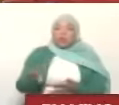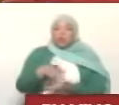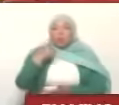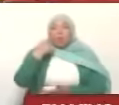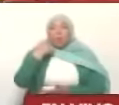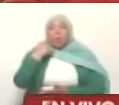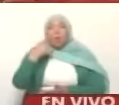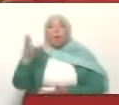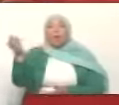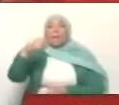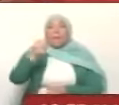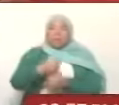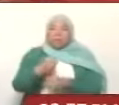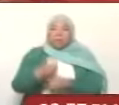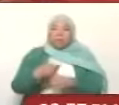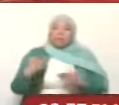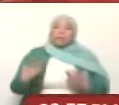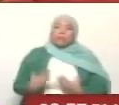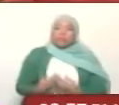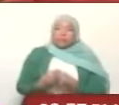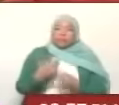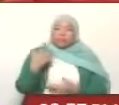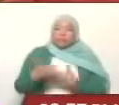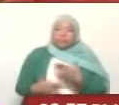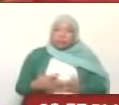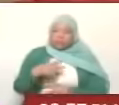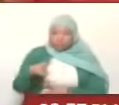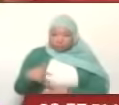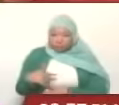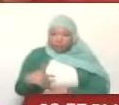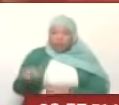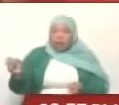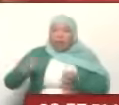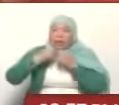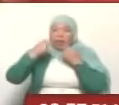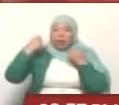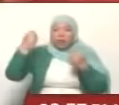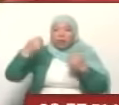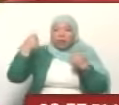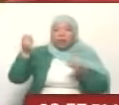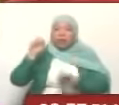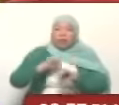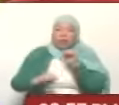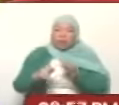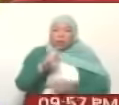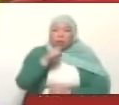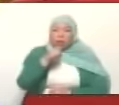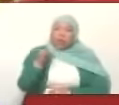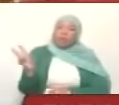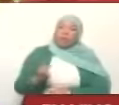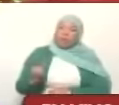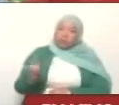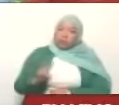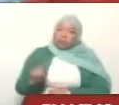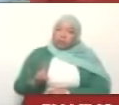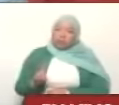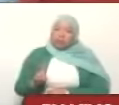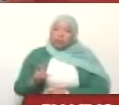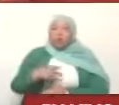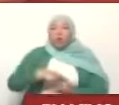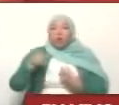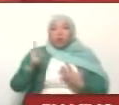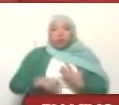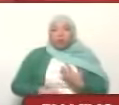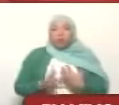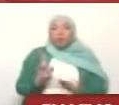veremos muchísimas más para acompañarlo durante la campaña y en defensa de Venezuela. Este es un